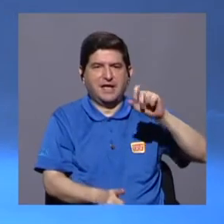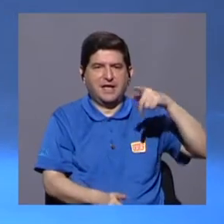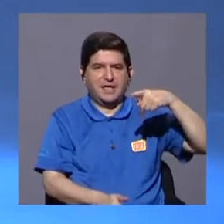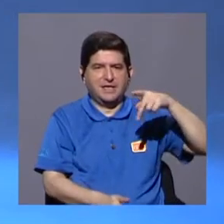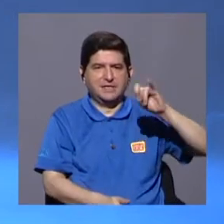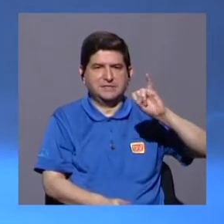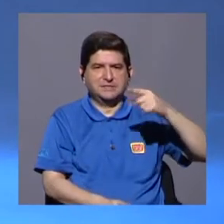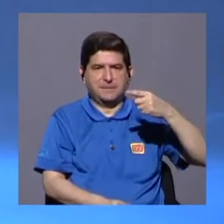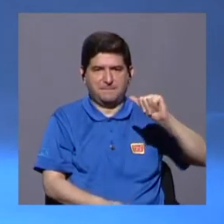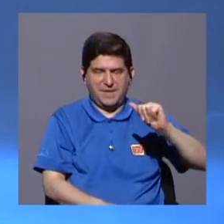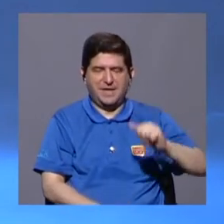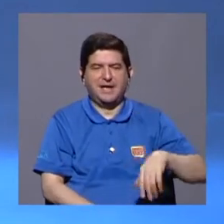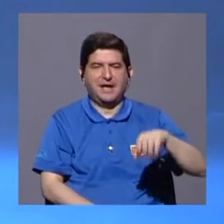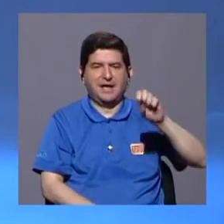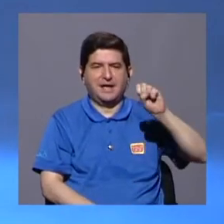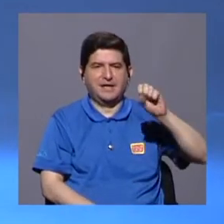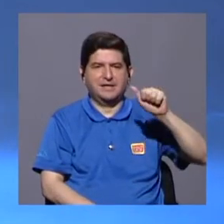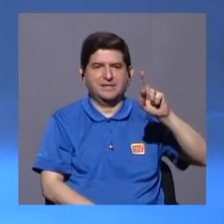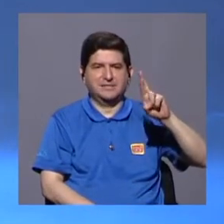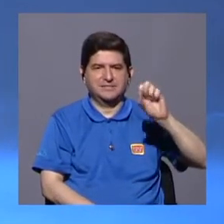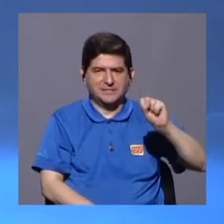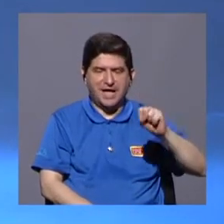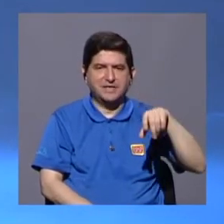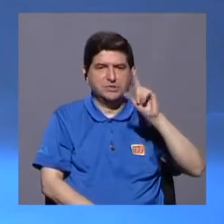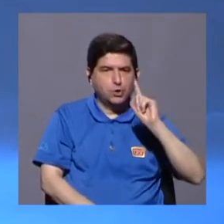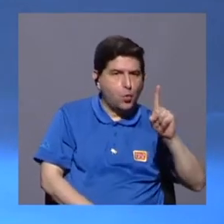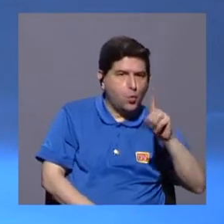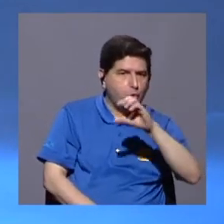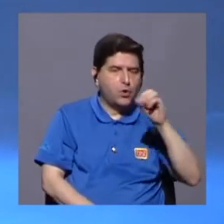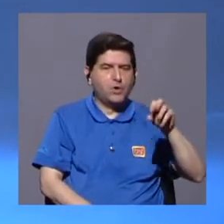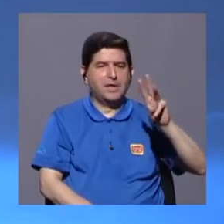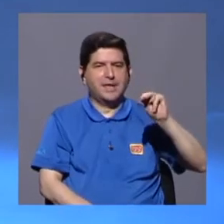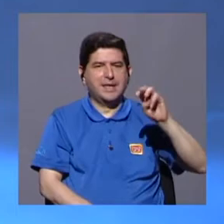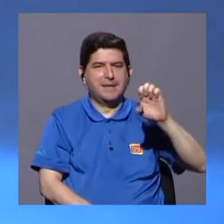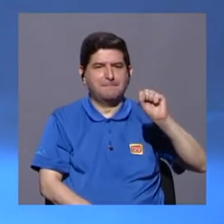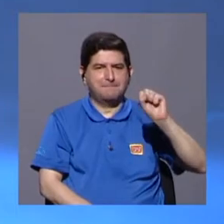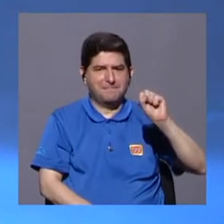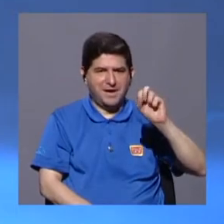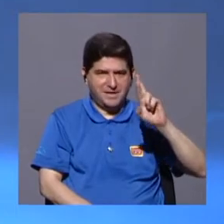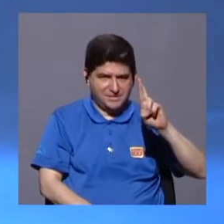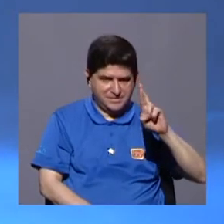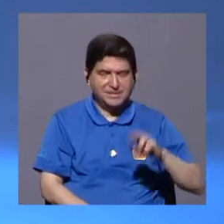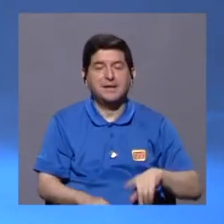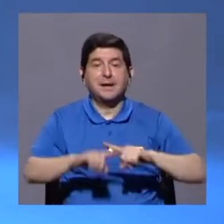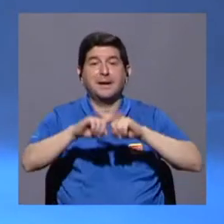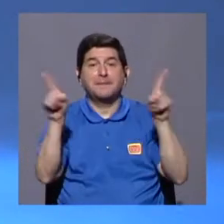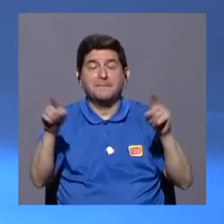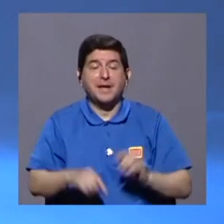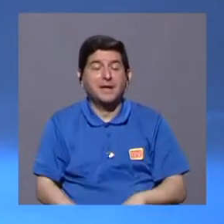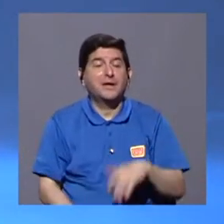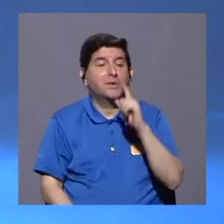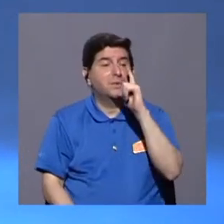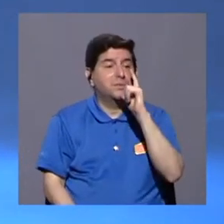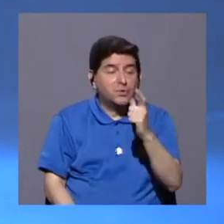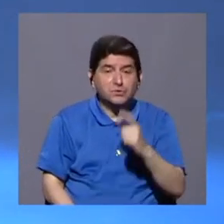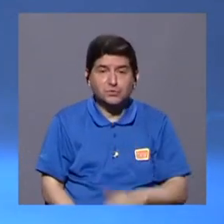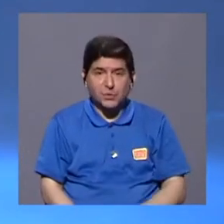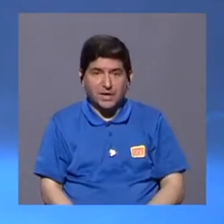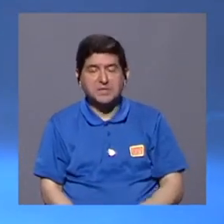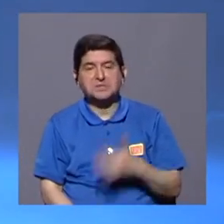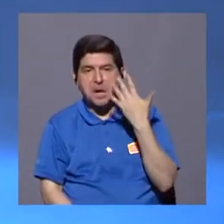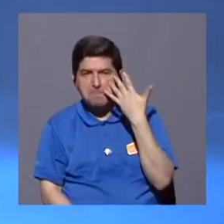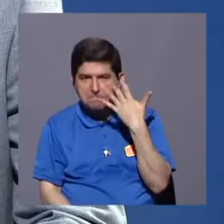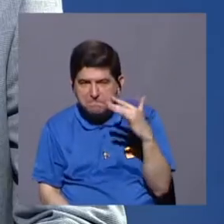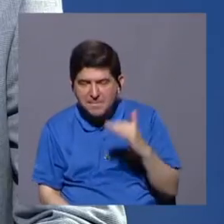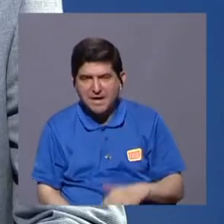del merz entonces rápidamente ellos pudieron trasladarse porque por suerte era similar la